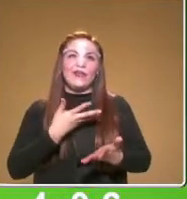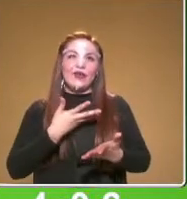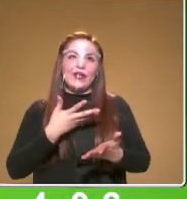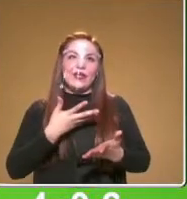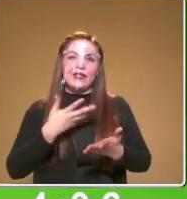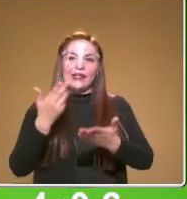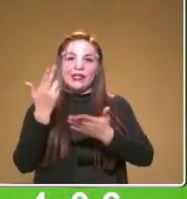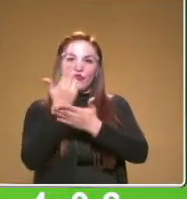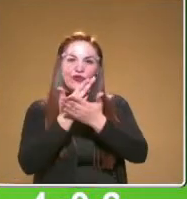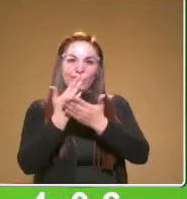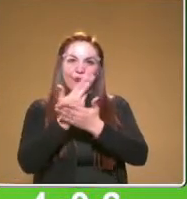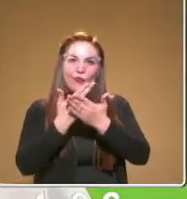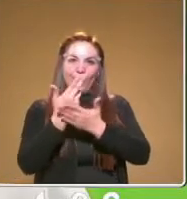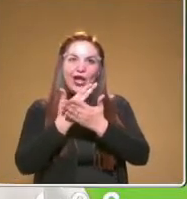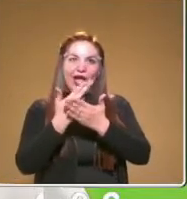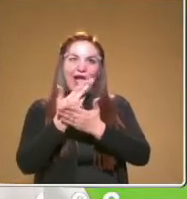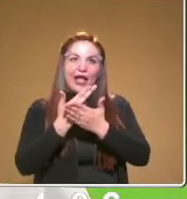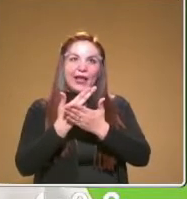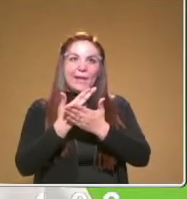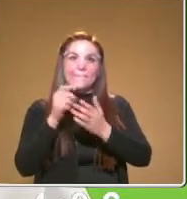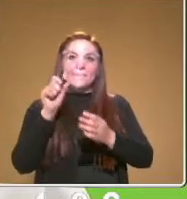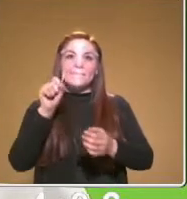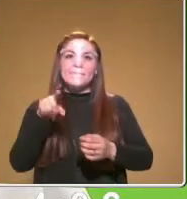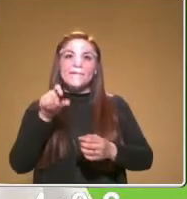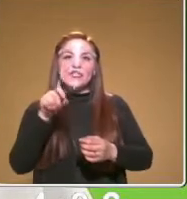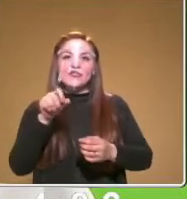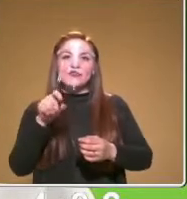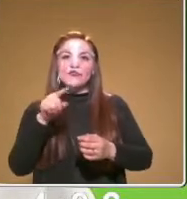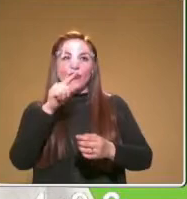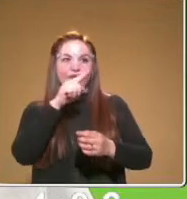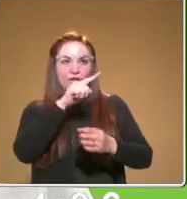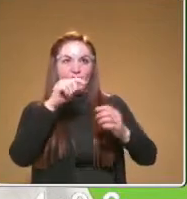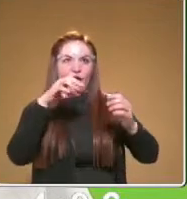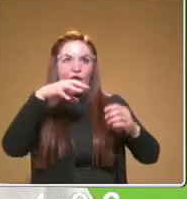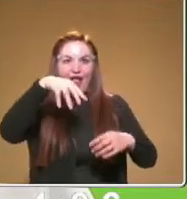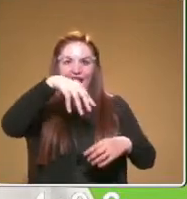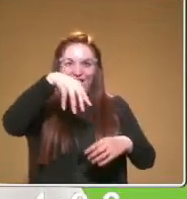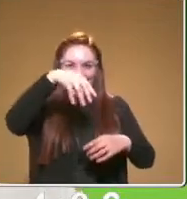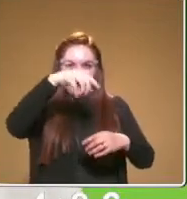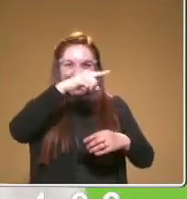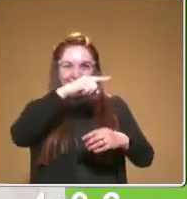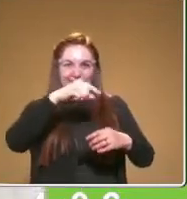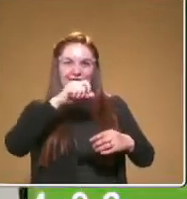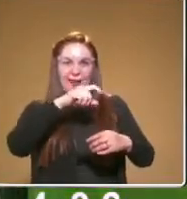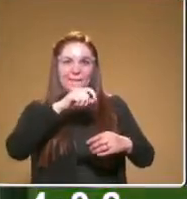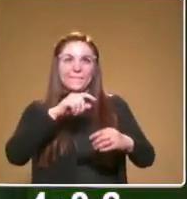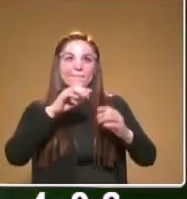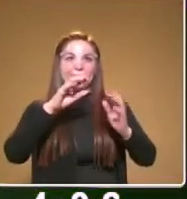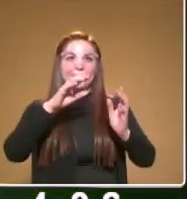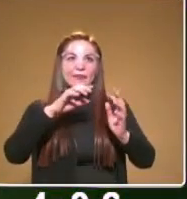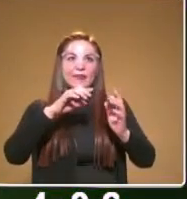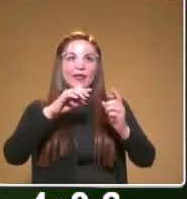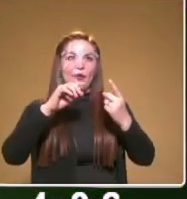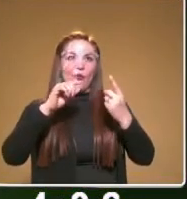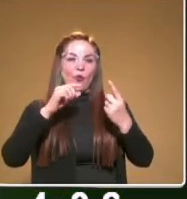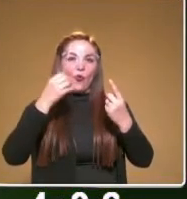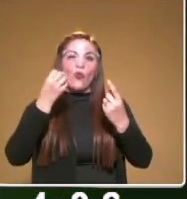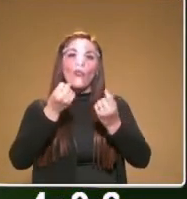dibujar o trazar mi fantasmita. Si se da cuenta que ahí llevo ya cuatro, aquí ya es